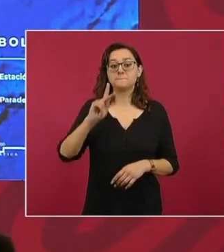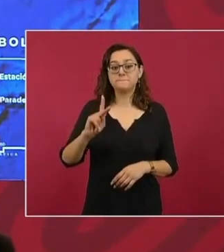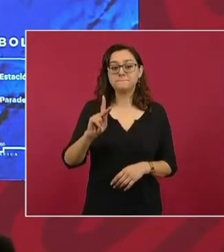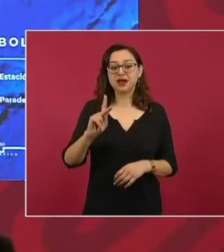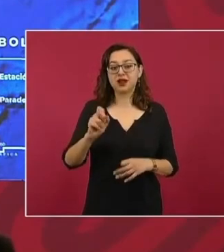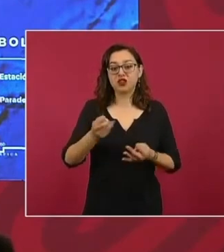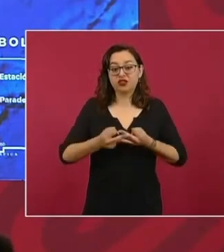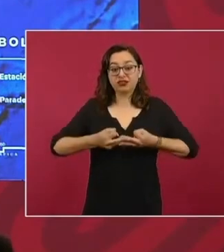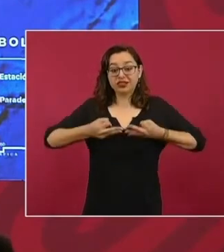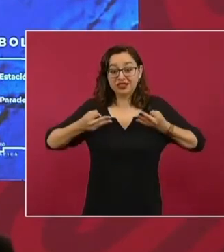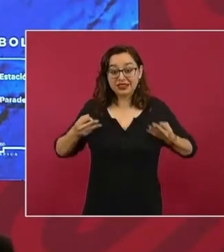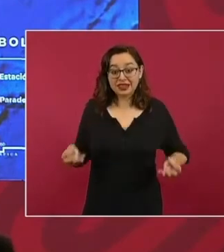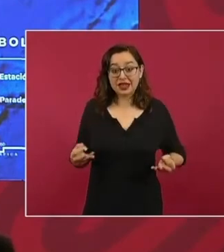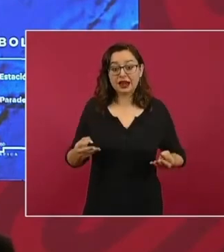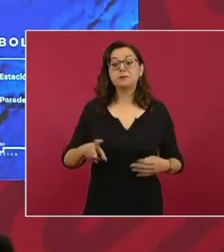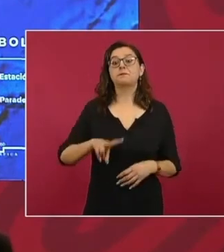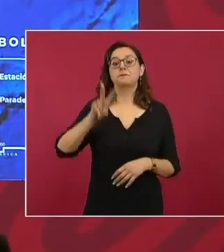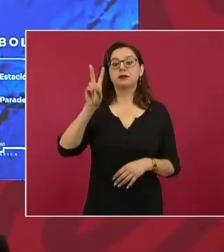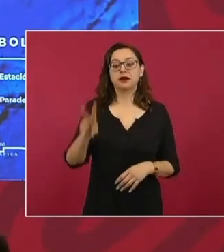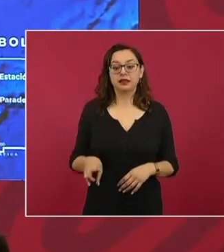son,